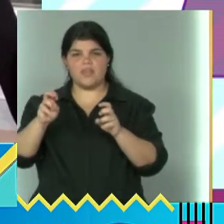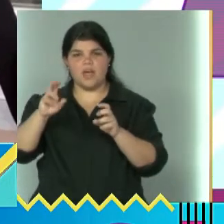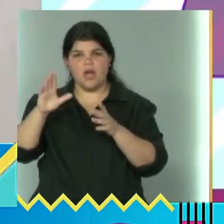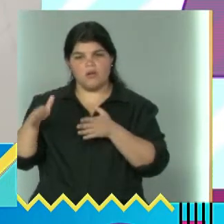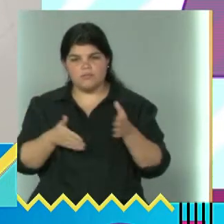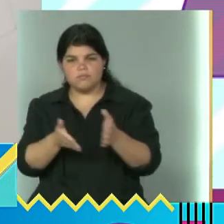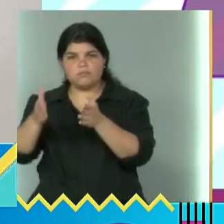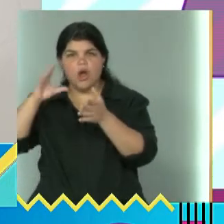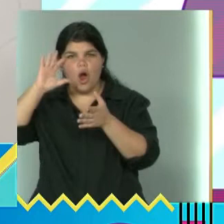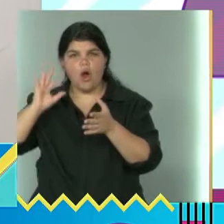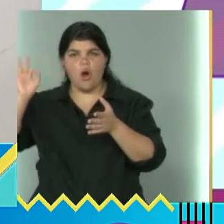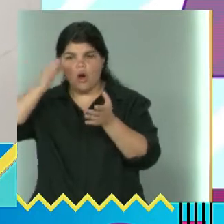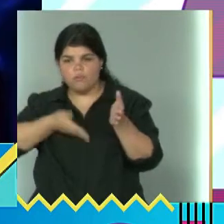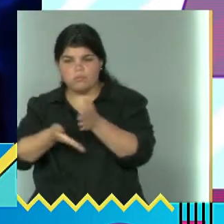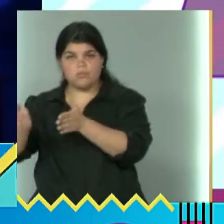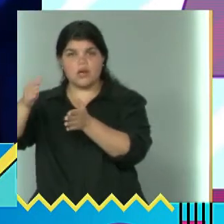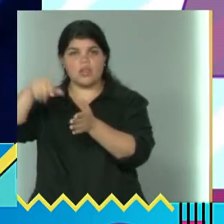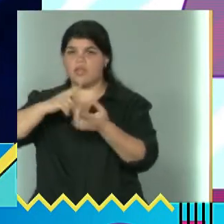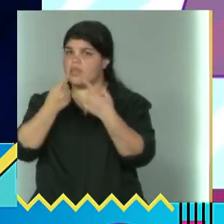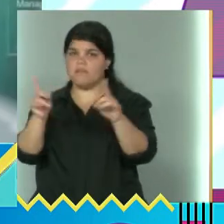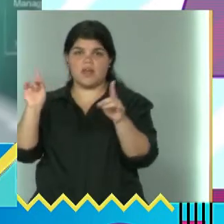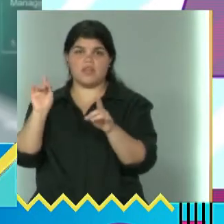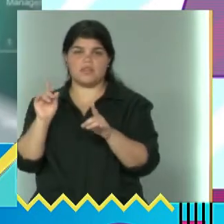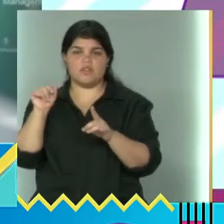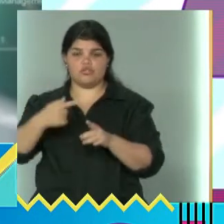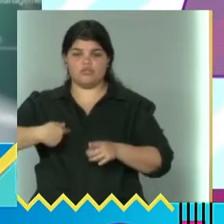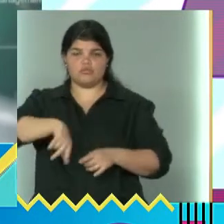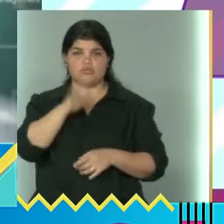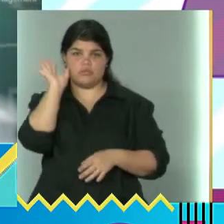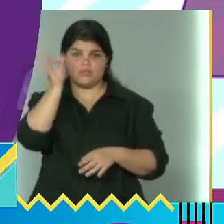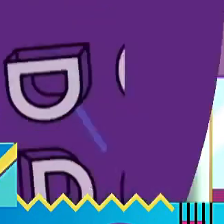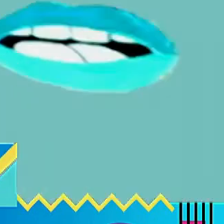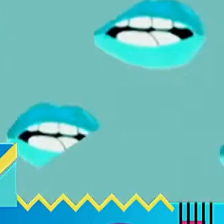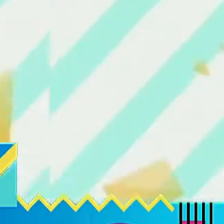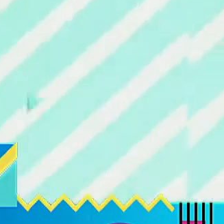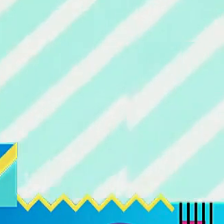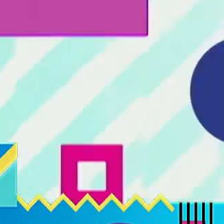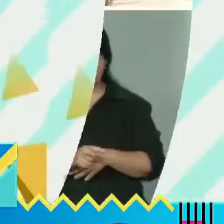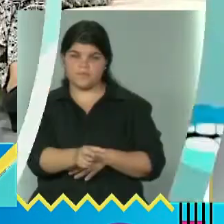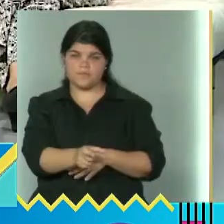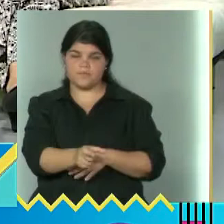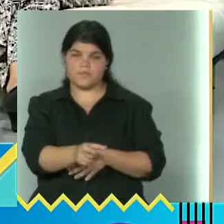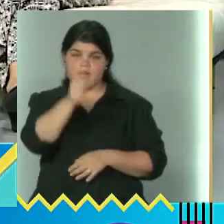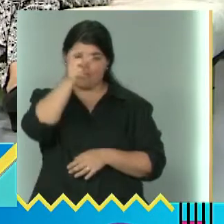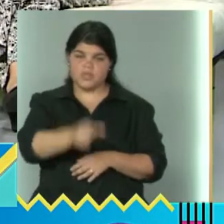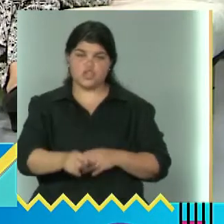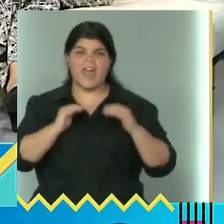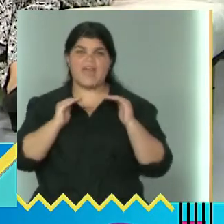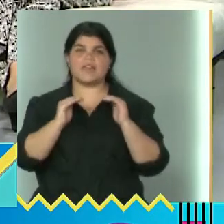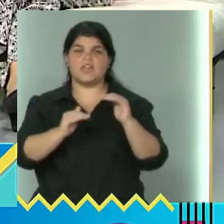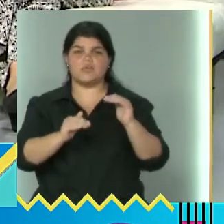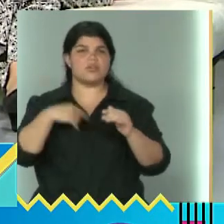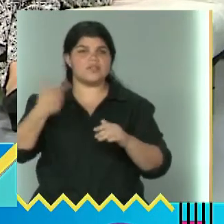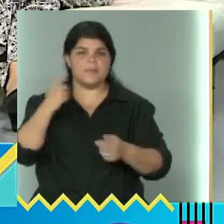otro sentido. Nosotros, por ejemplo, definimos que el ser humano está en un equilibrio dinámico, eso es lo que habla el neurocoaching 4D,